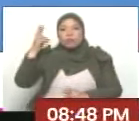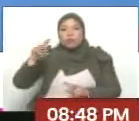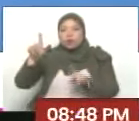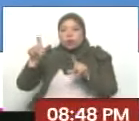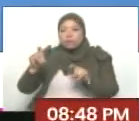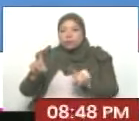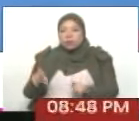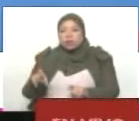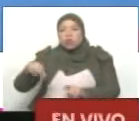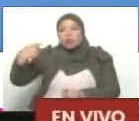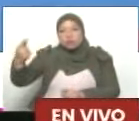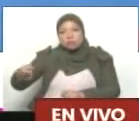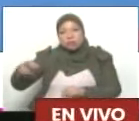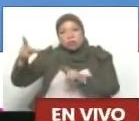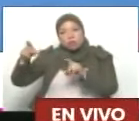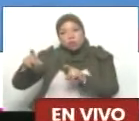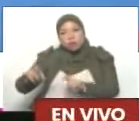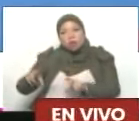pruebas